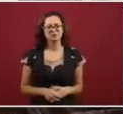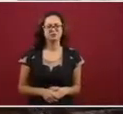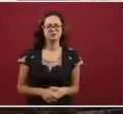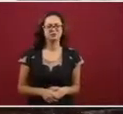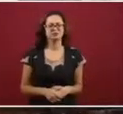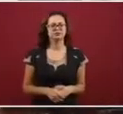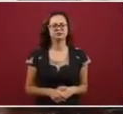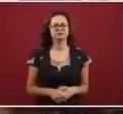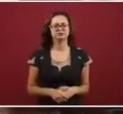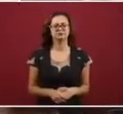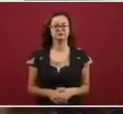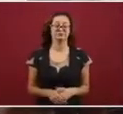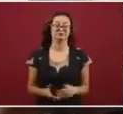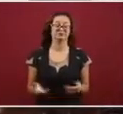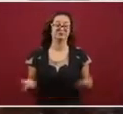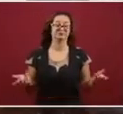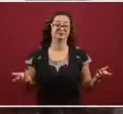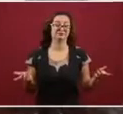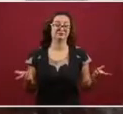Es un gran